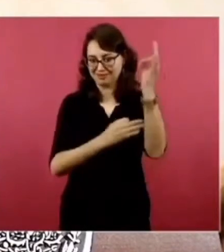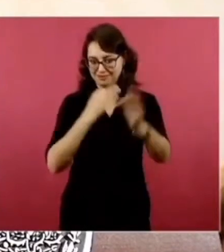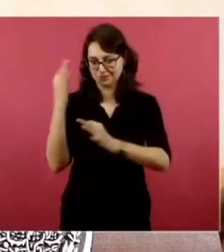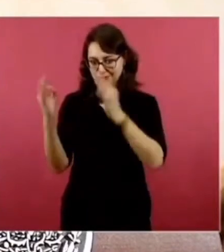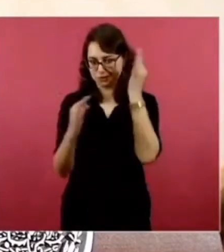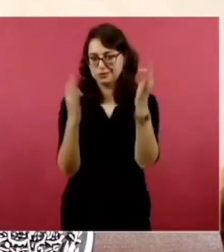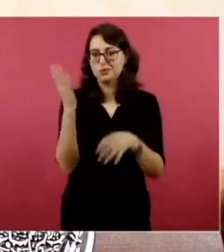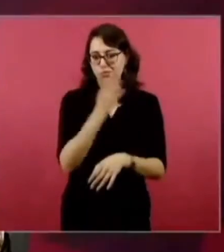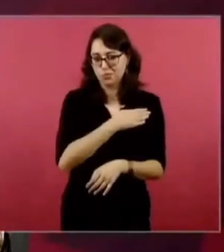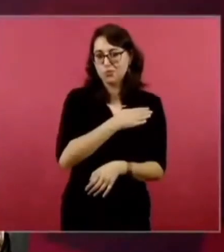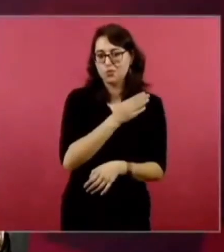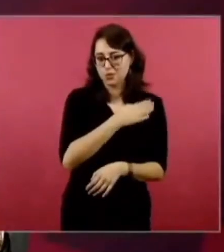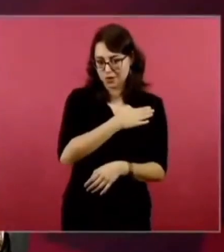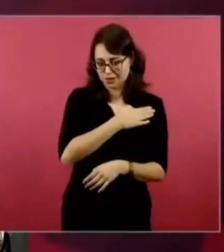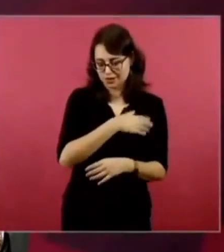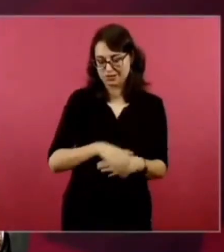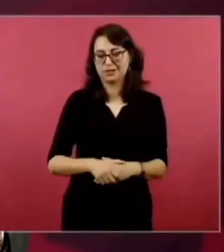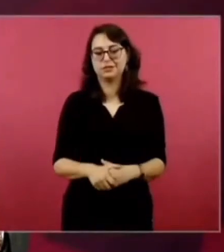que